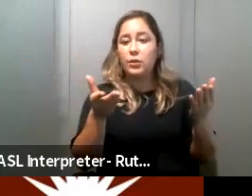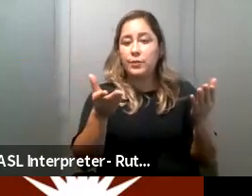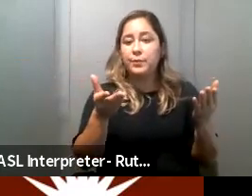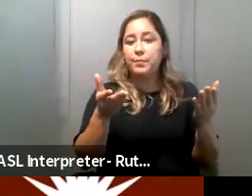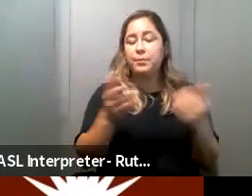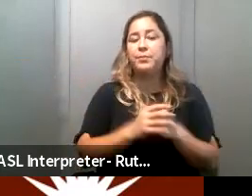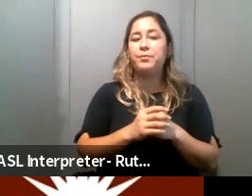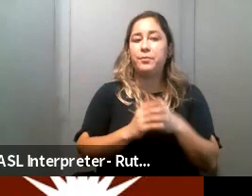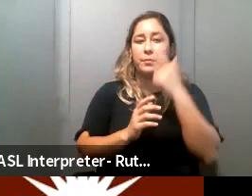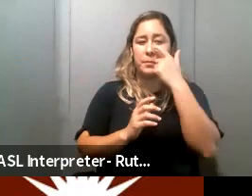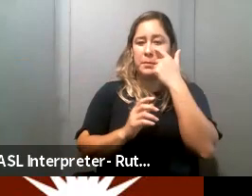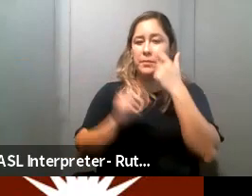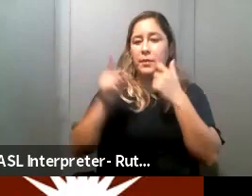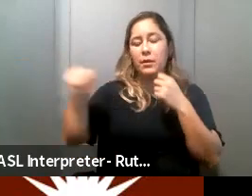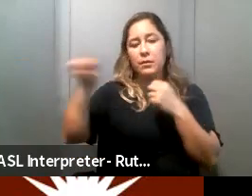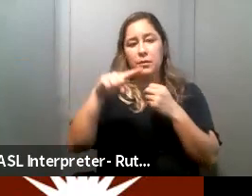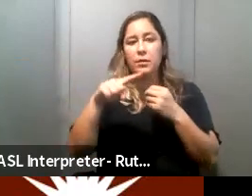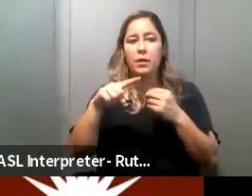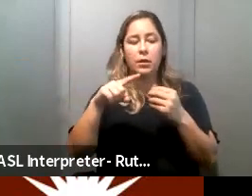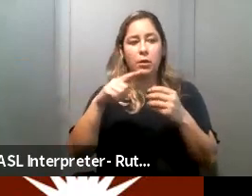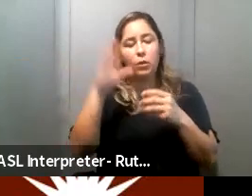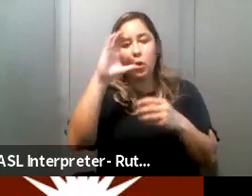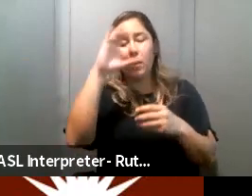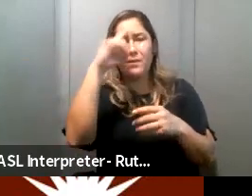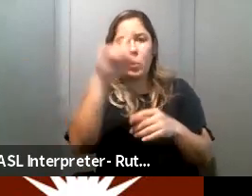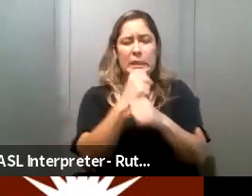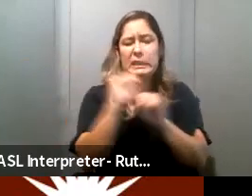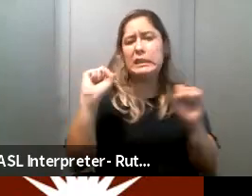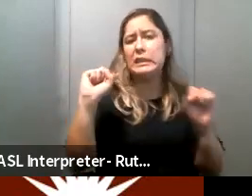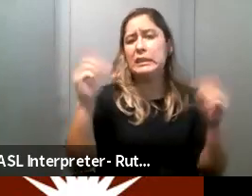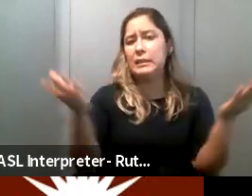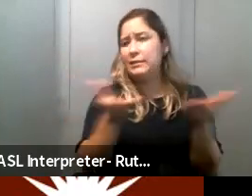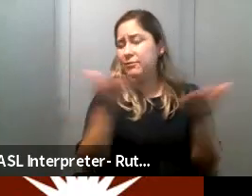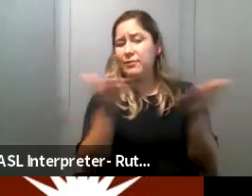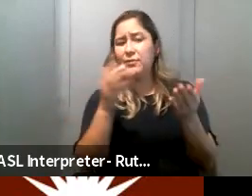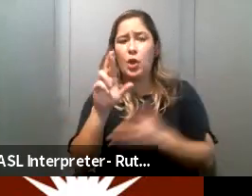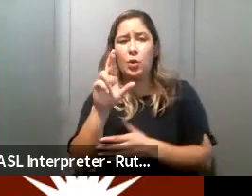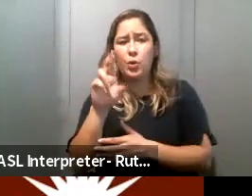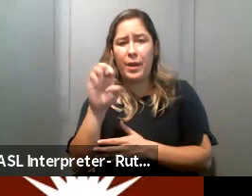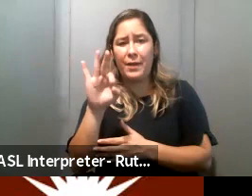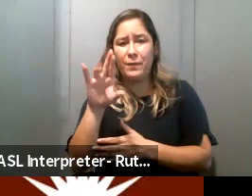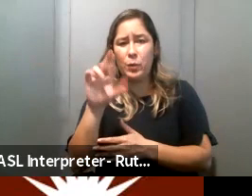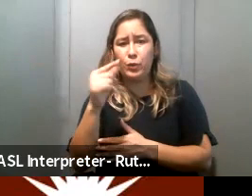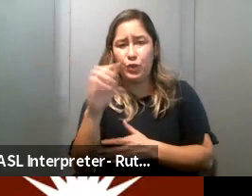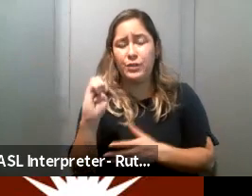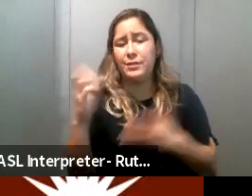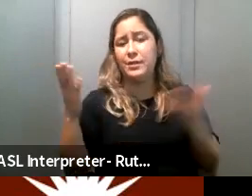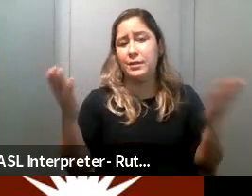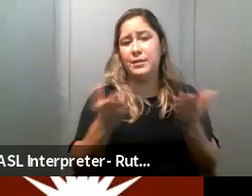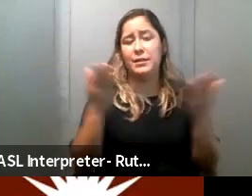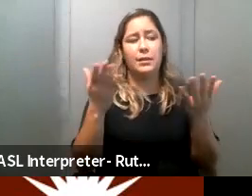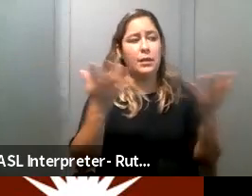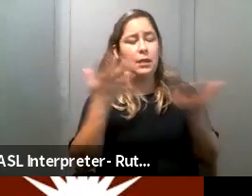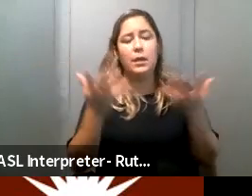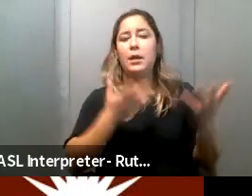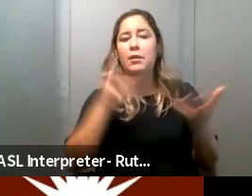a las personas que buscan un refugio en otro país. Pues dicho esto, simplemente tener esa idea